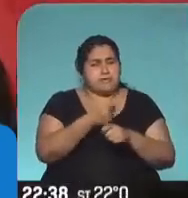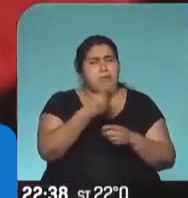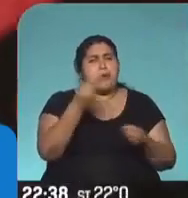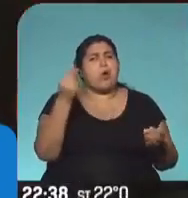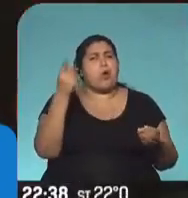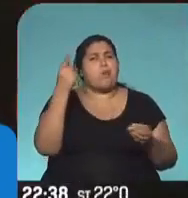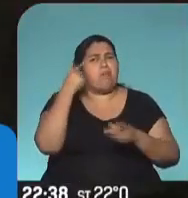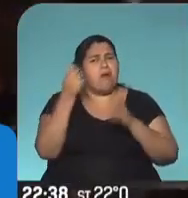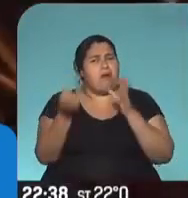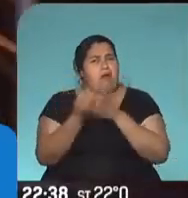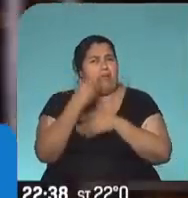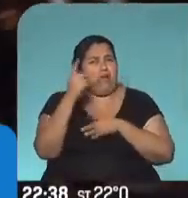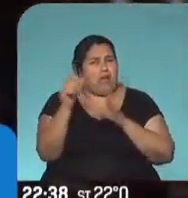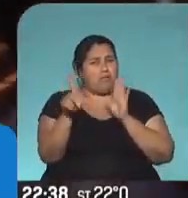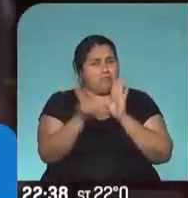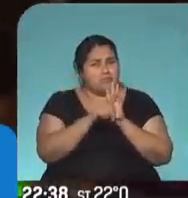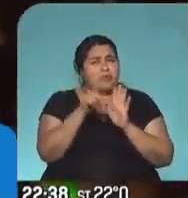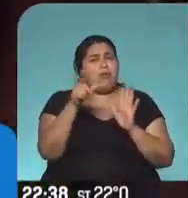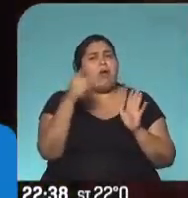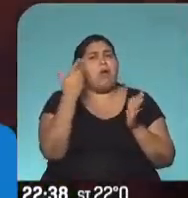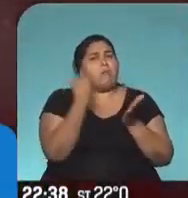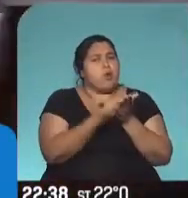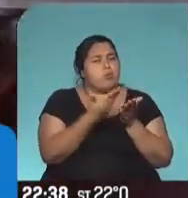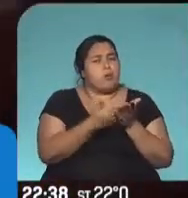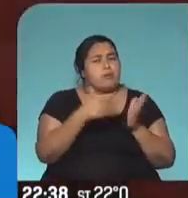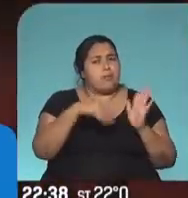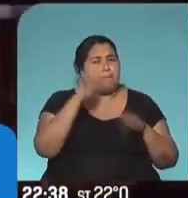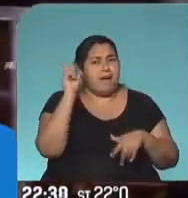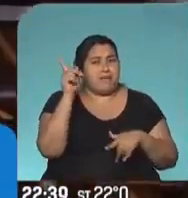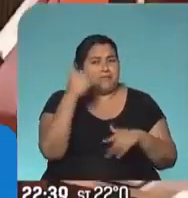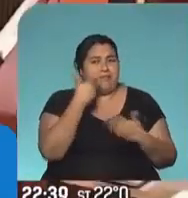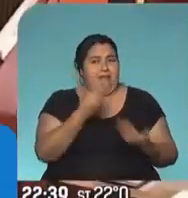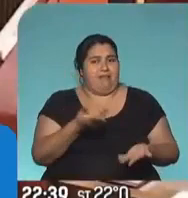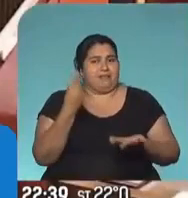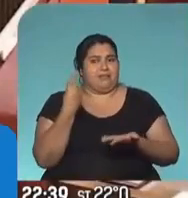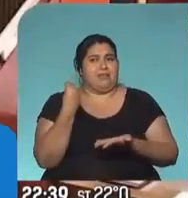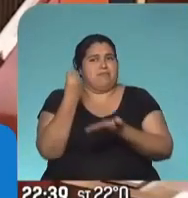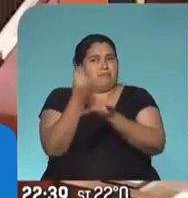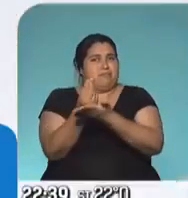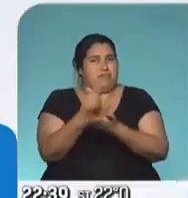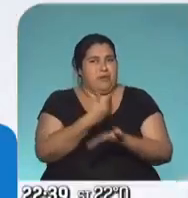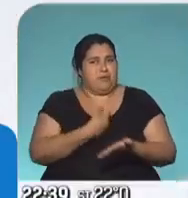Emmanuel Macron, una de las propuestas clave que lo llevaron a la presidencia en 2017.